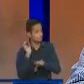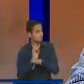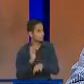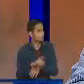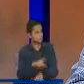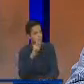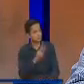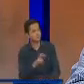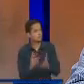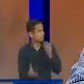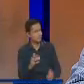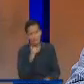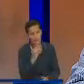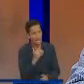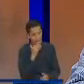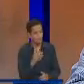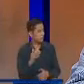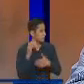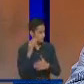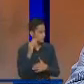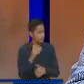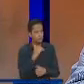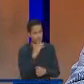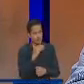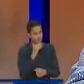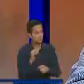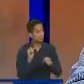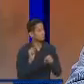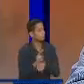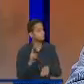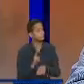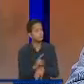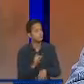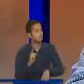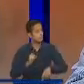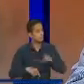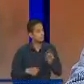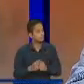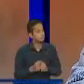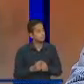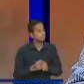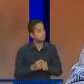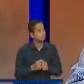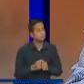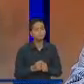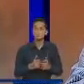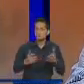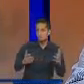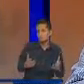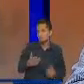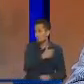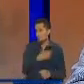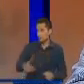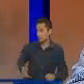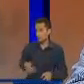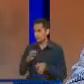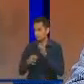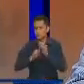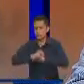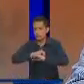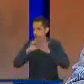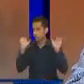algún tipo de decisión política, por lo menos de debatir este tema del uso de los transgénicos en el Ecuador? Bueno, el presidente fue muy claro en su